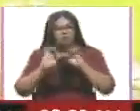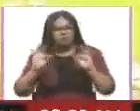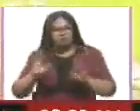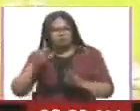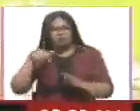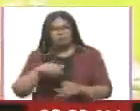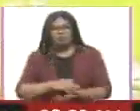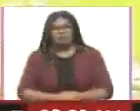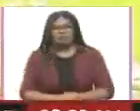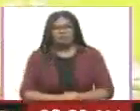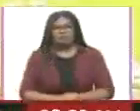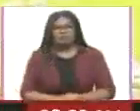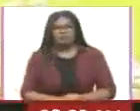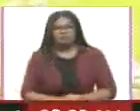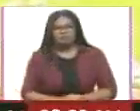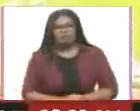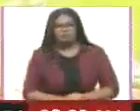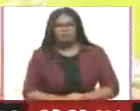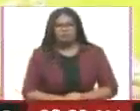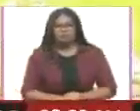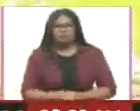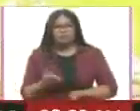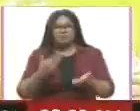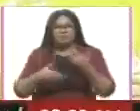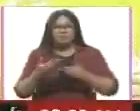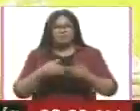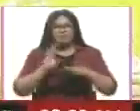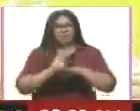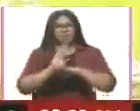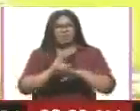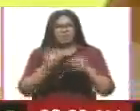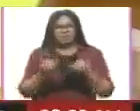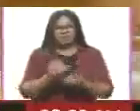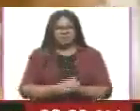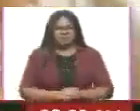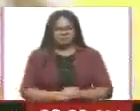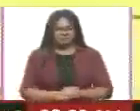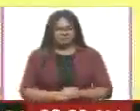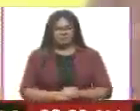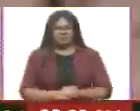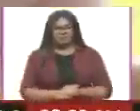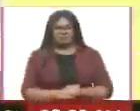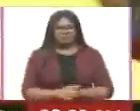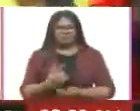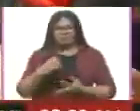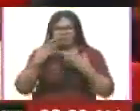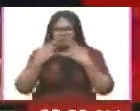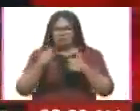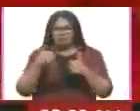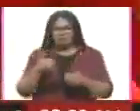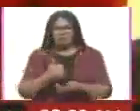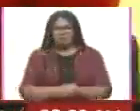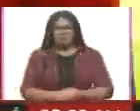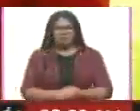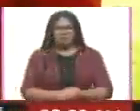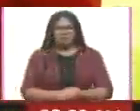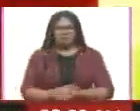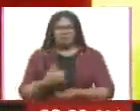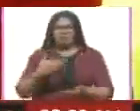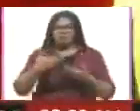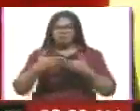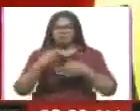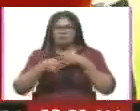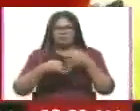funcionalidad, pero también al servicio de la conservación de esta obra arquitectónica. Entiendo perfectamente. Quería conversar también acerca, en el marco